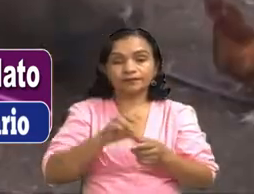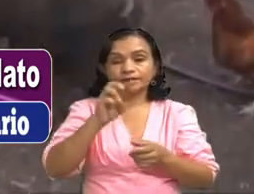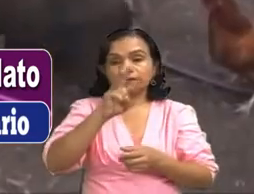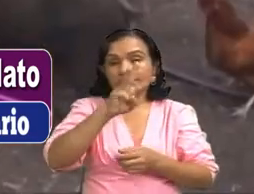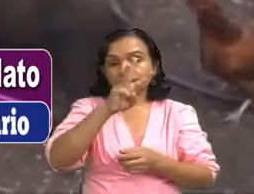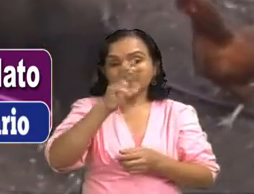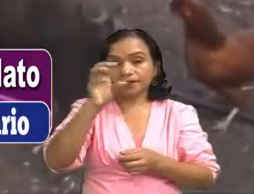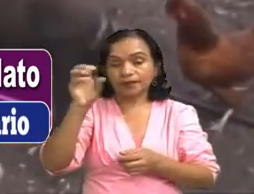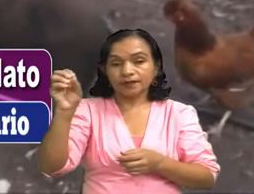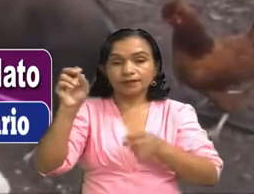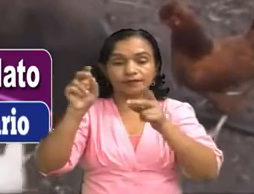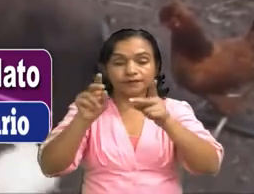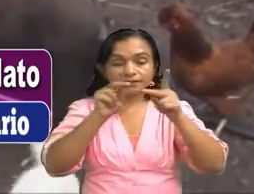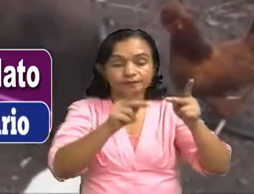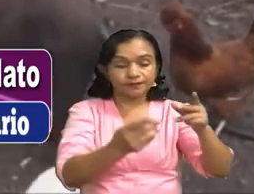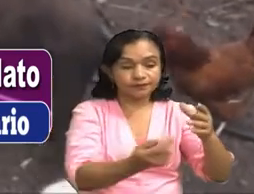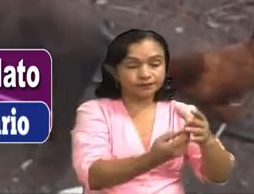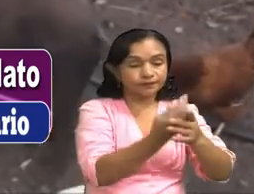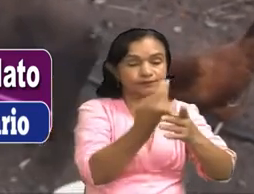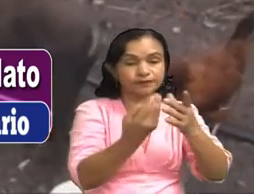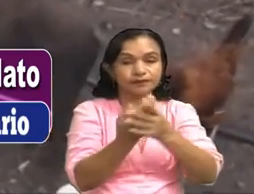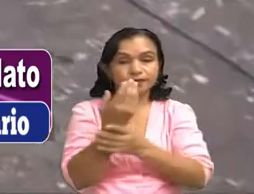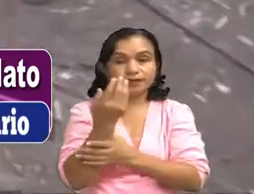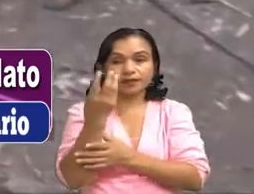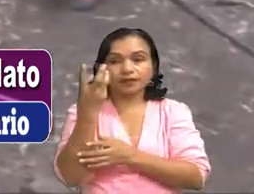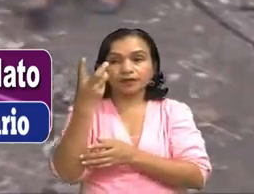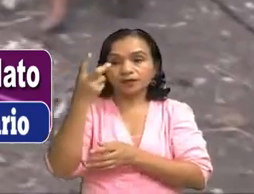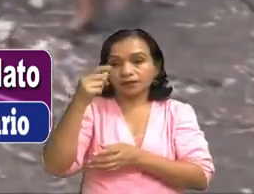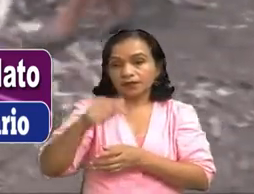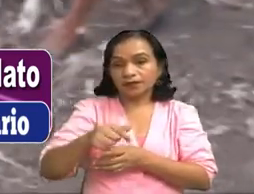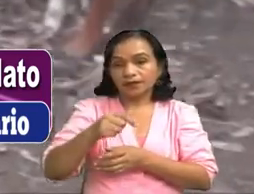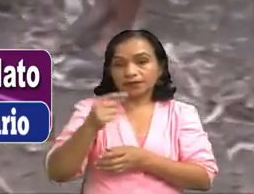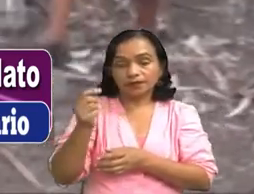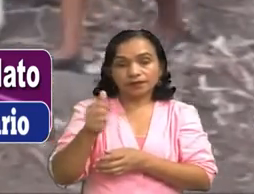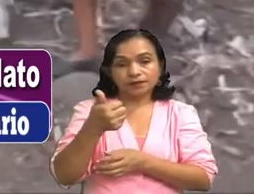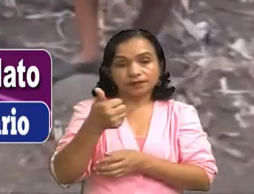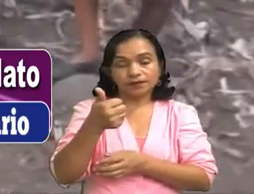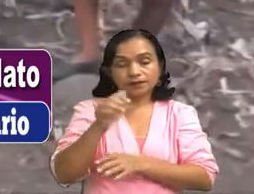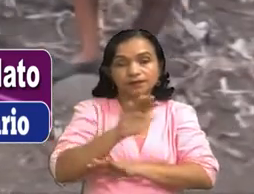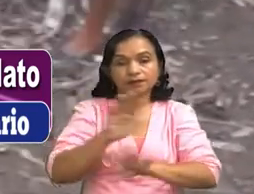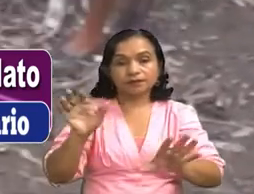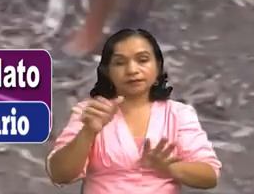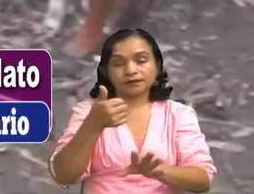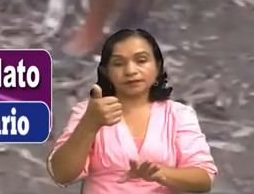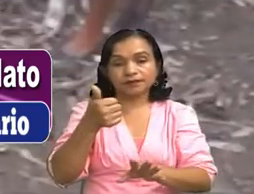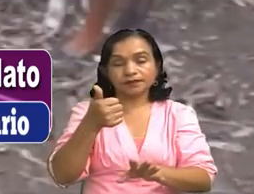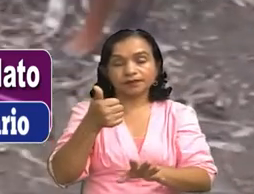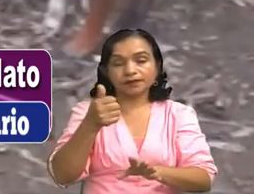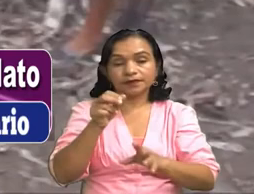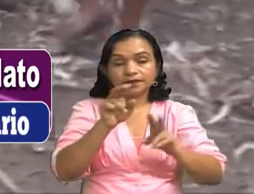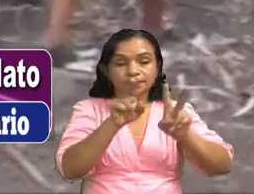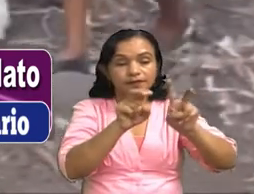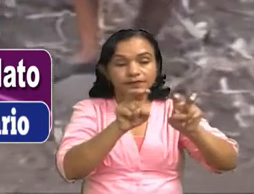productores. Hasta la fecha solo llevamos 6 y en revisión 70.